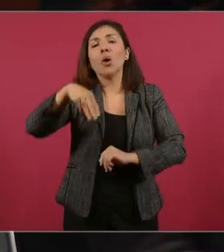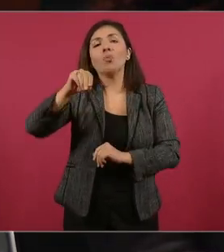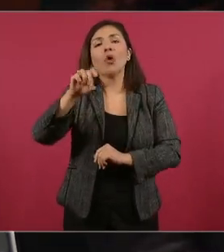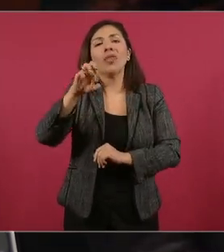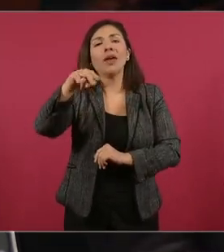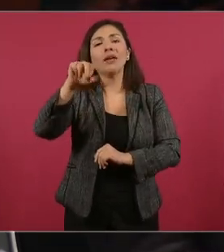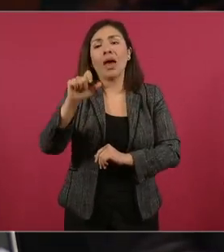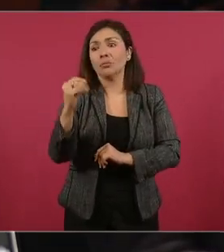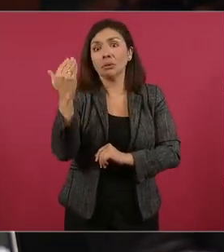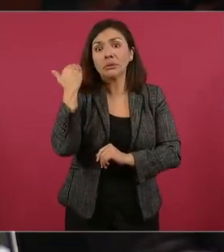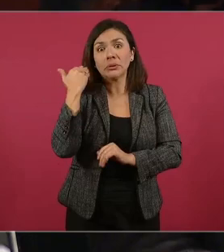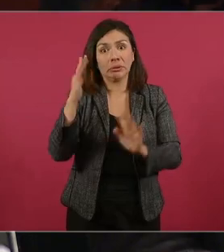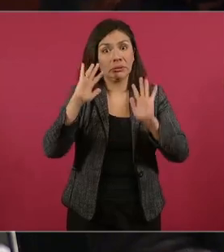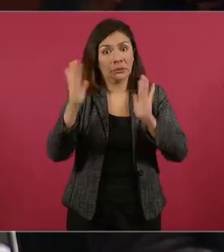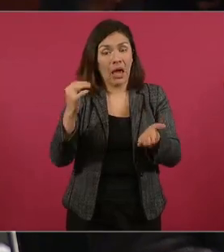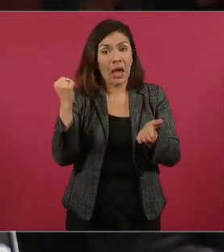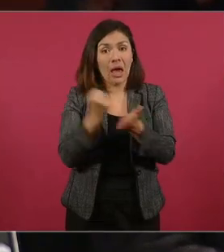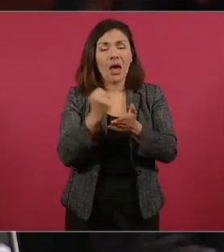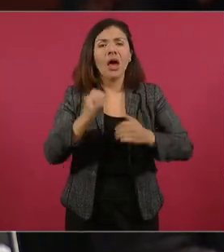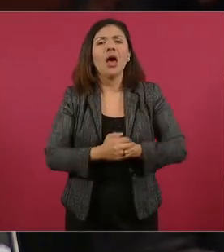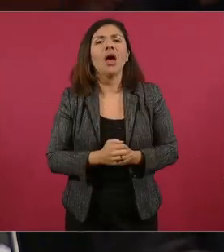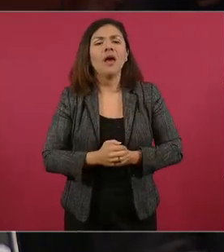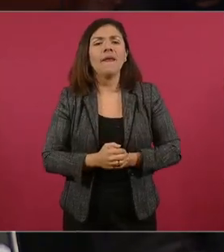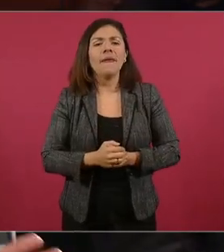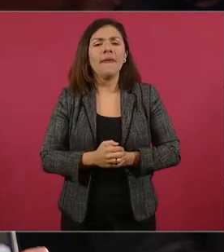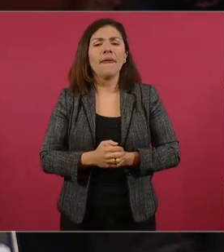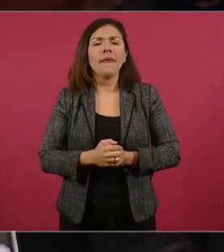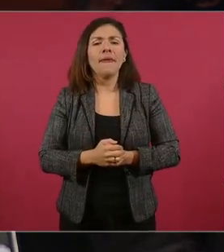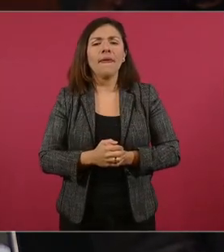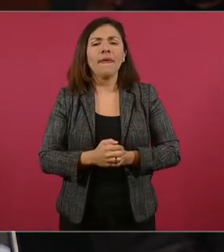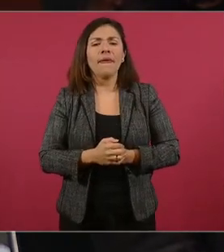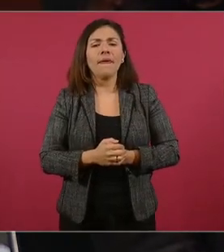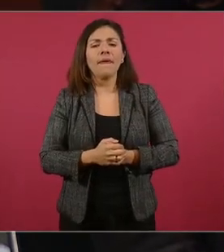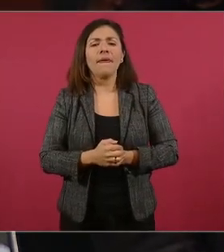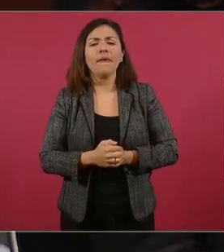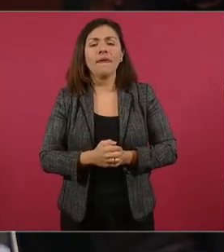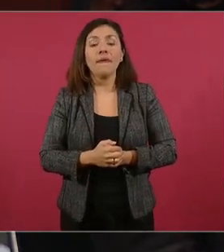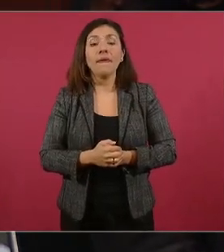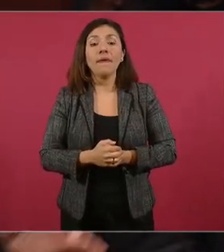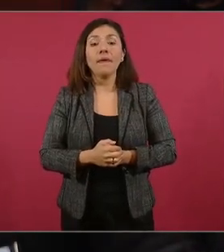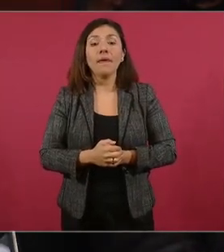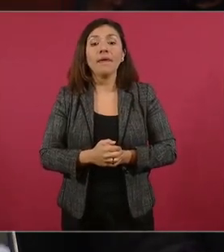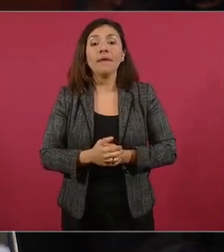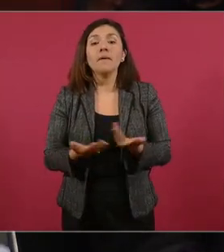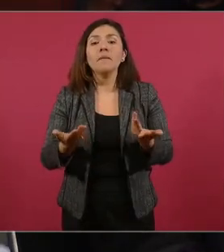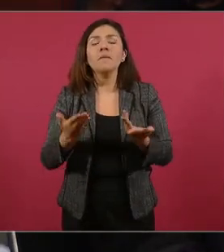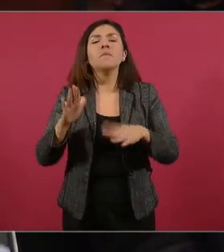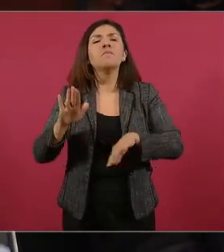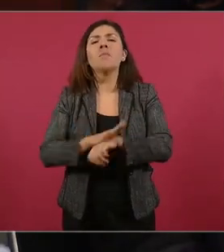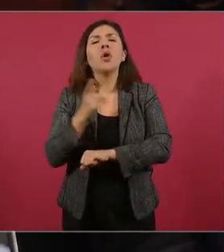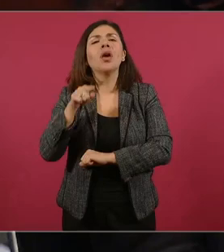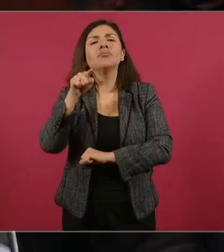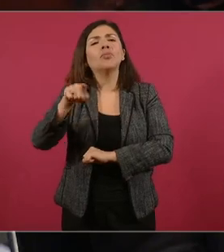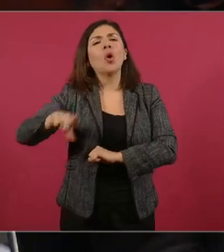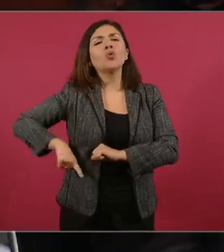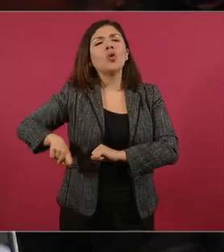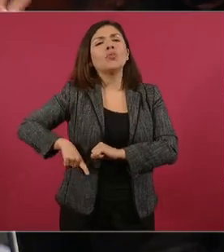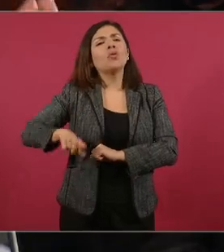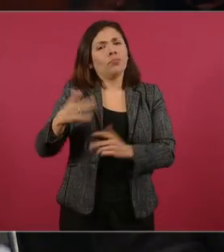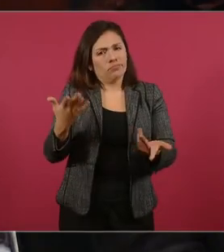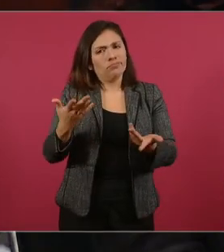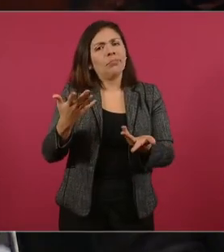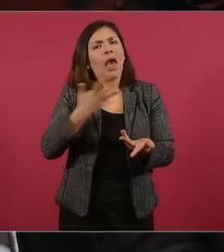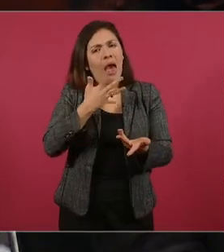hace ya a finales del año la obtuvo? ¿Por qué no tener como